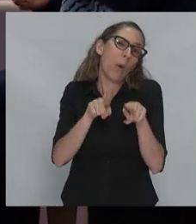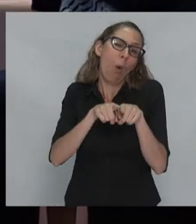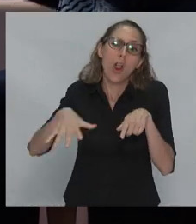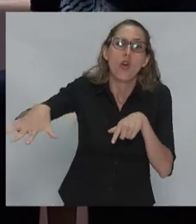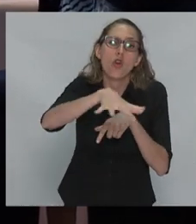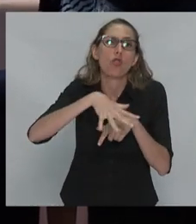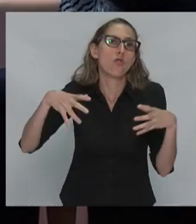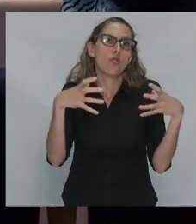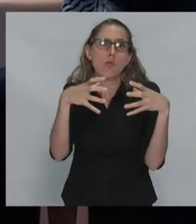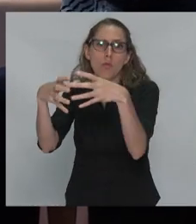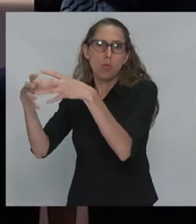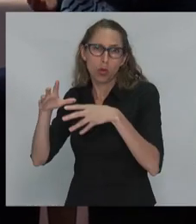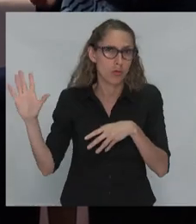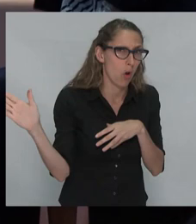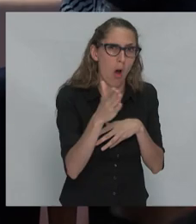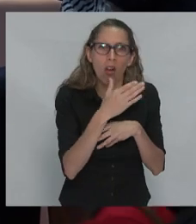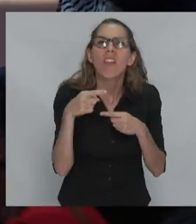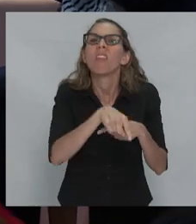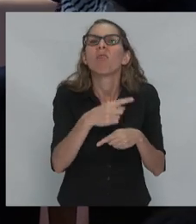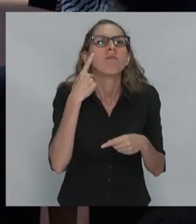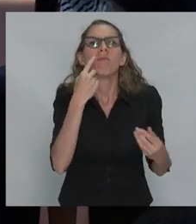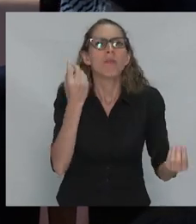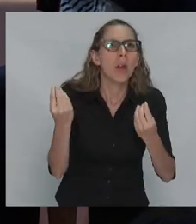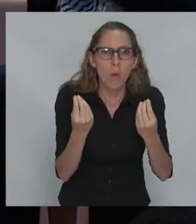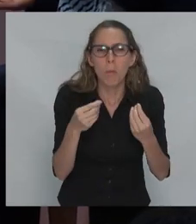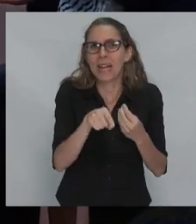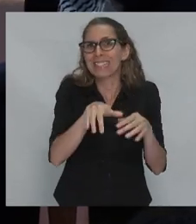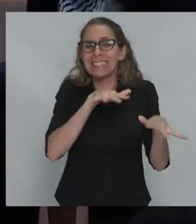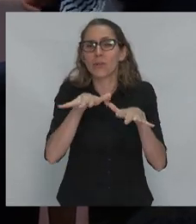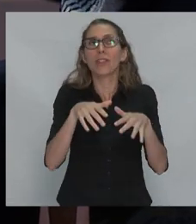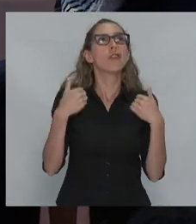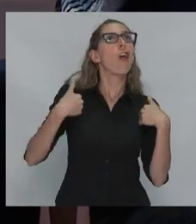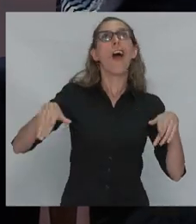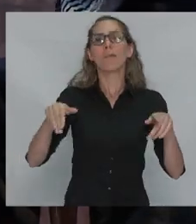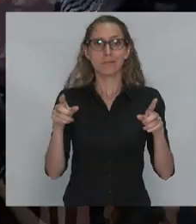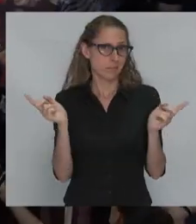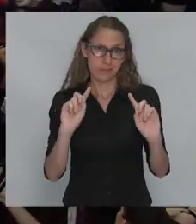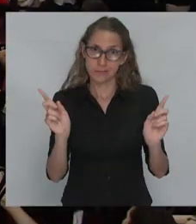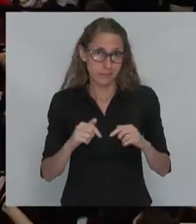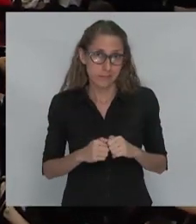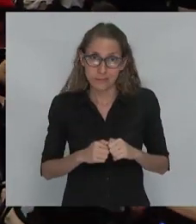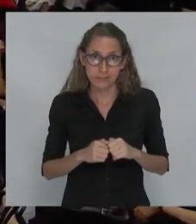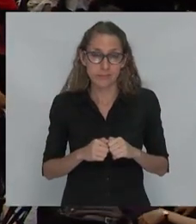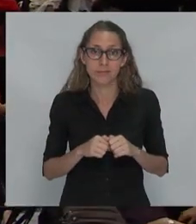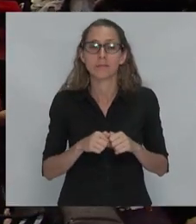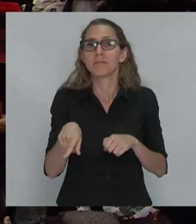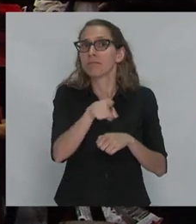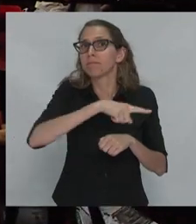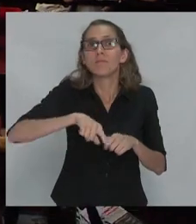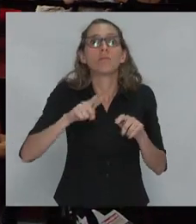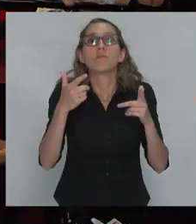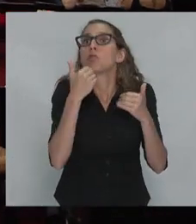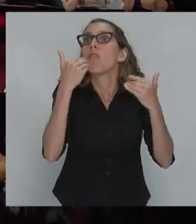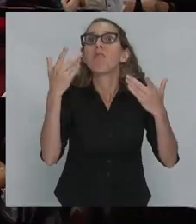palestino, viven bajo ocupación en una situación anormal. No hay ninguna garantía de